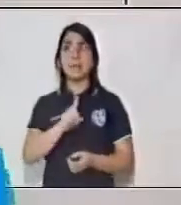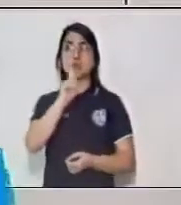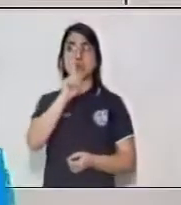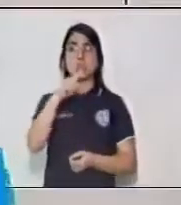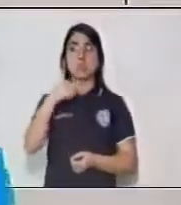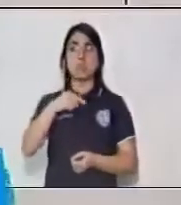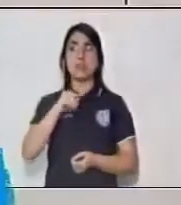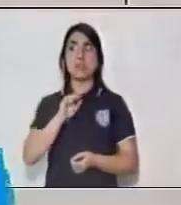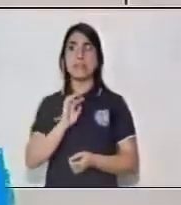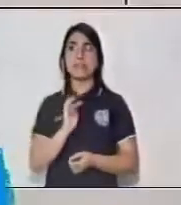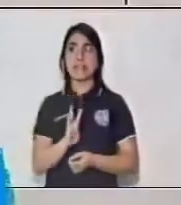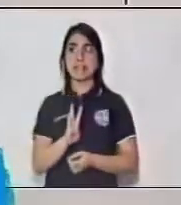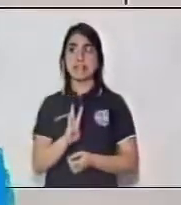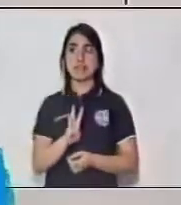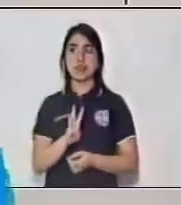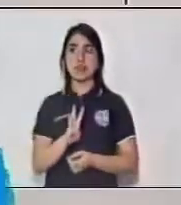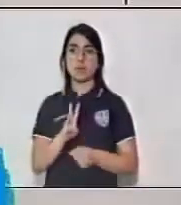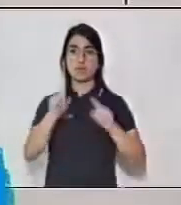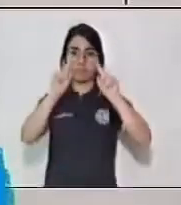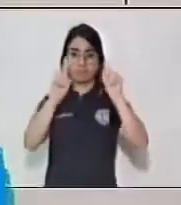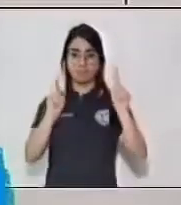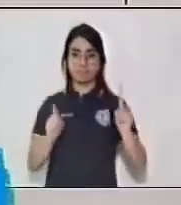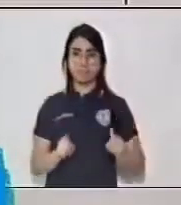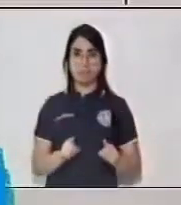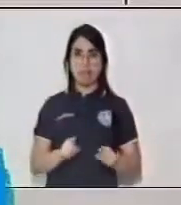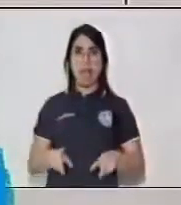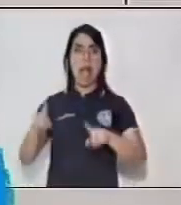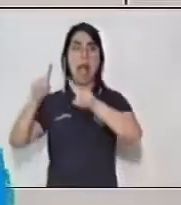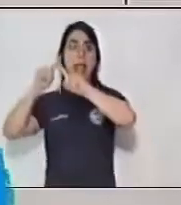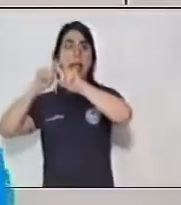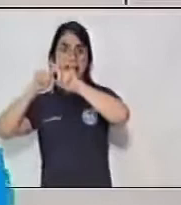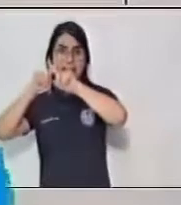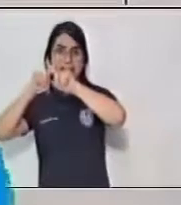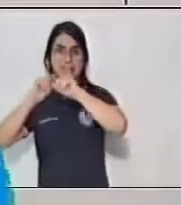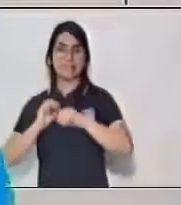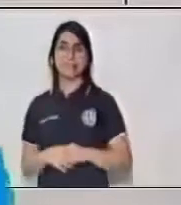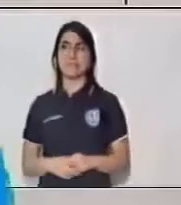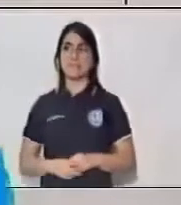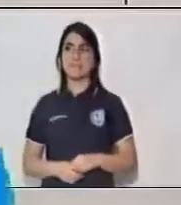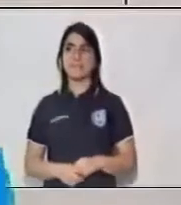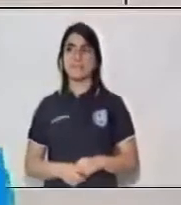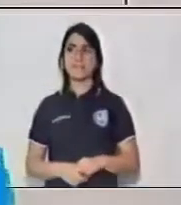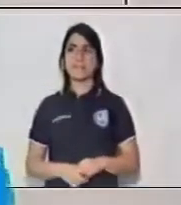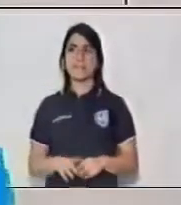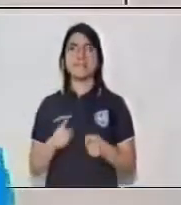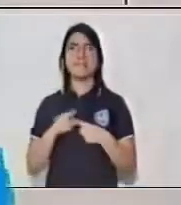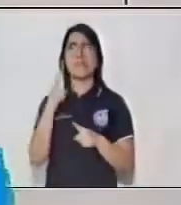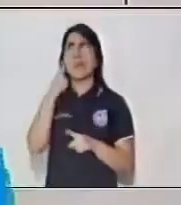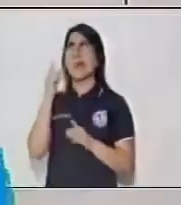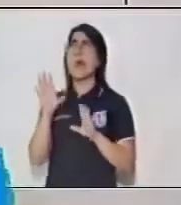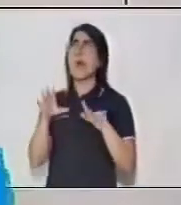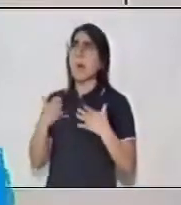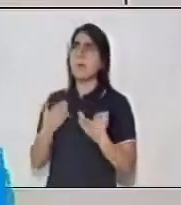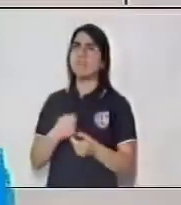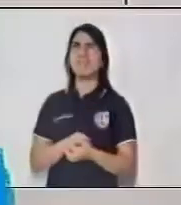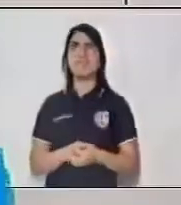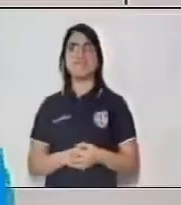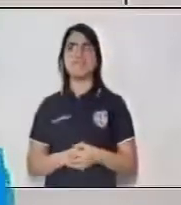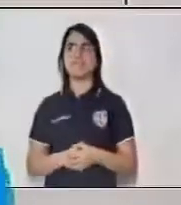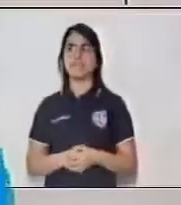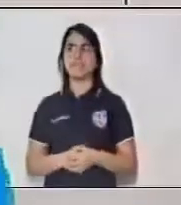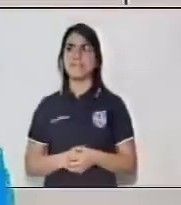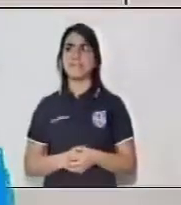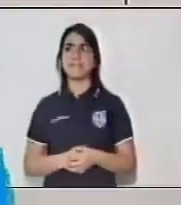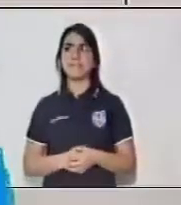3 hasta 1 positivo. ¿Sí? Vamos a observar cómo va a ser este comportamiento. Entonces empecemos con el